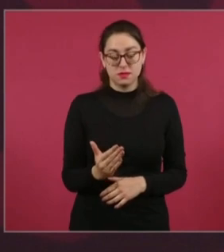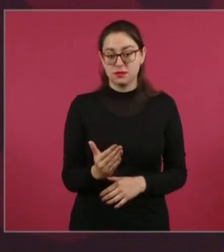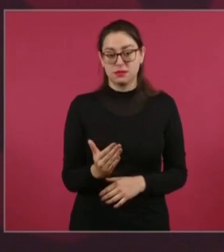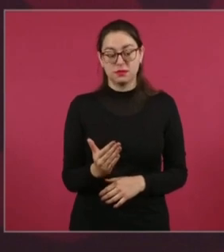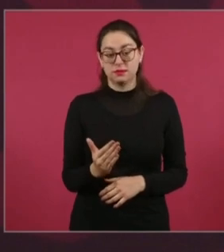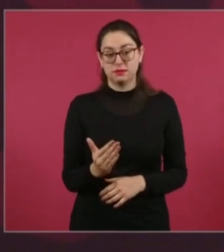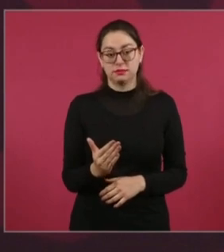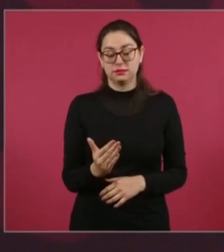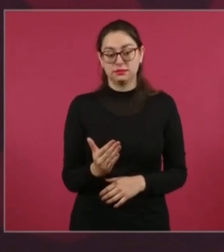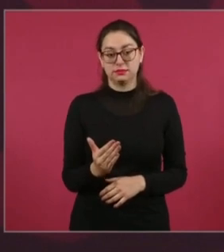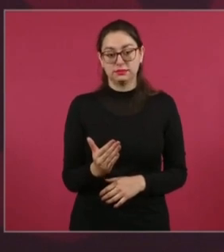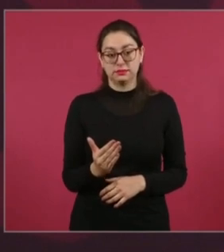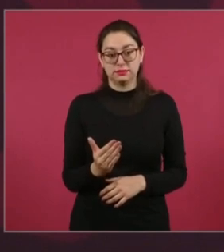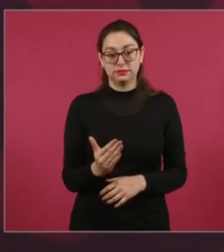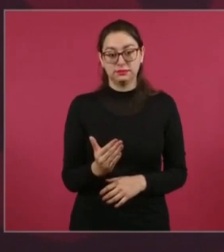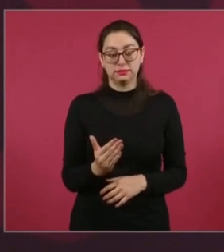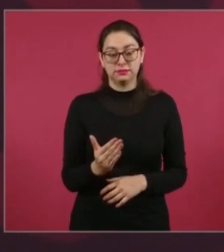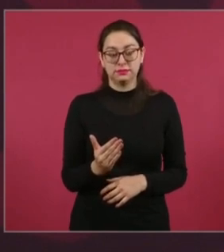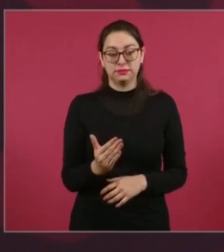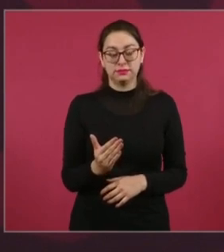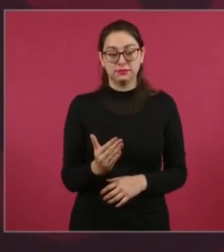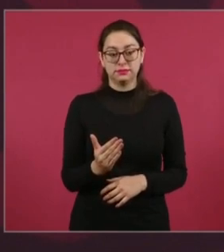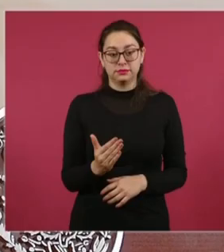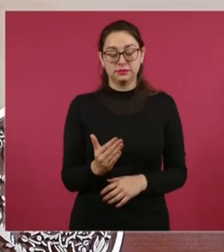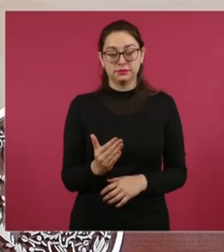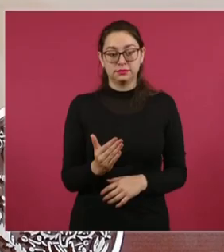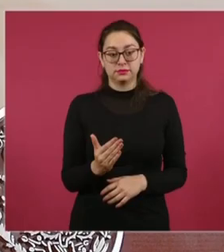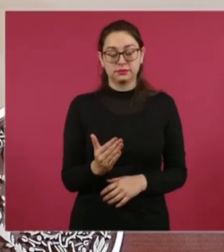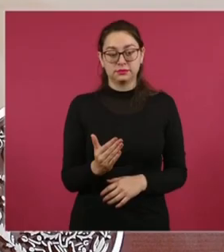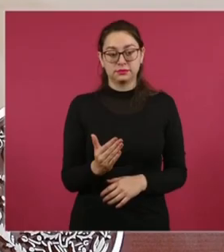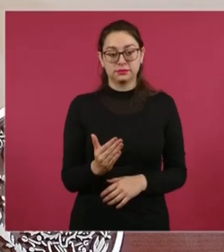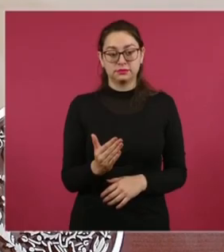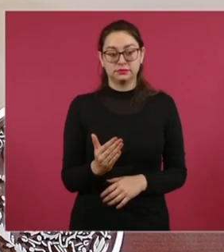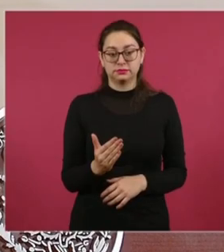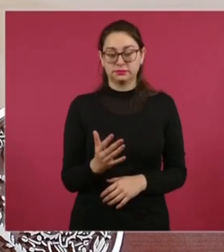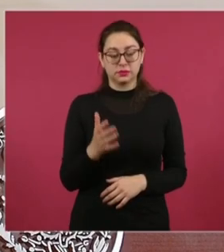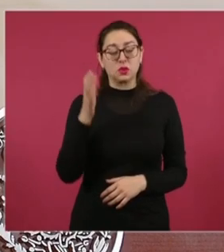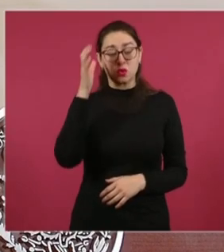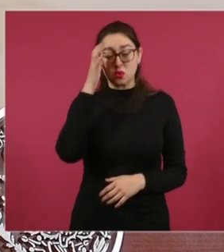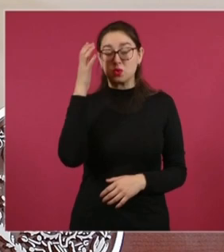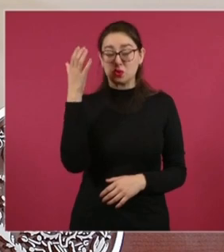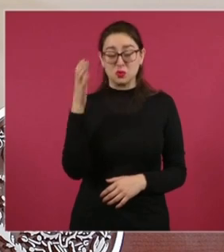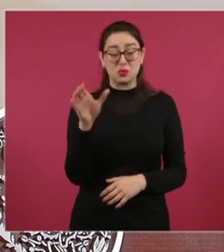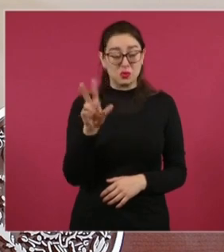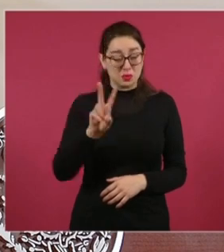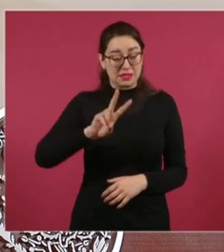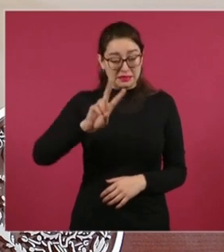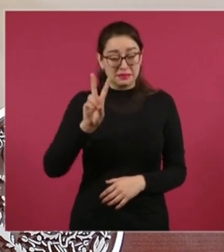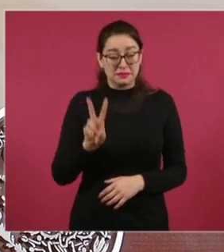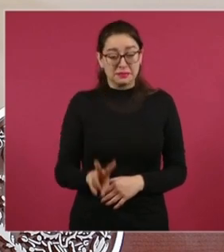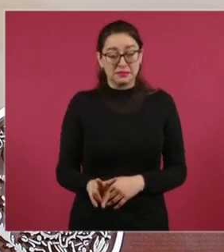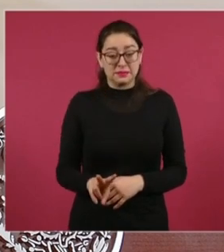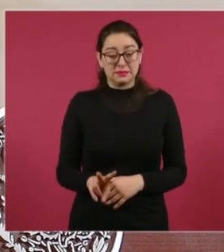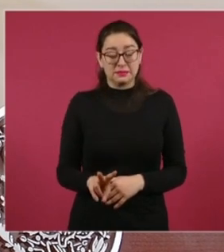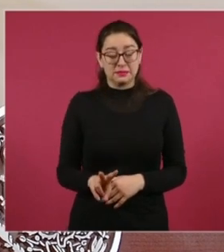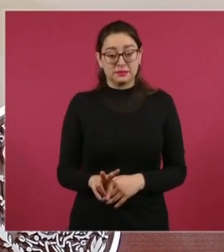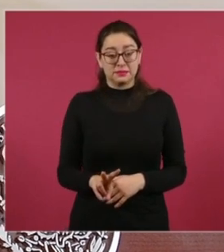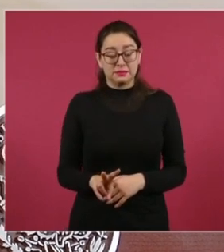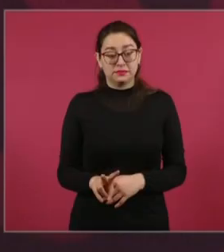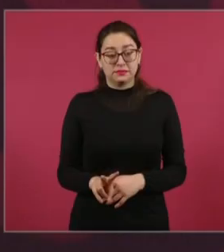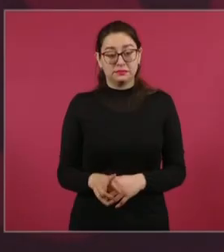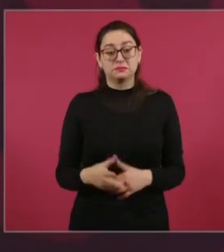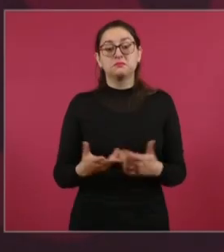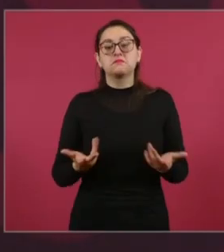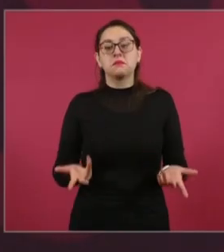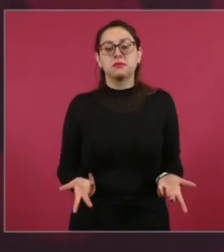muy cruel, repito. Y